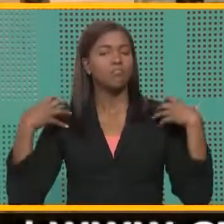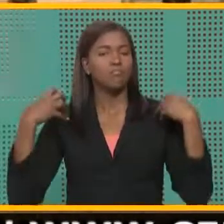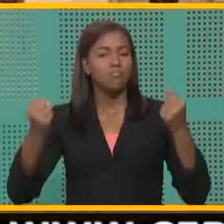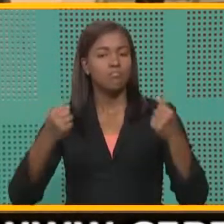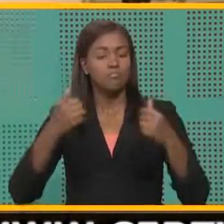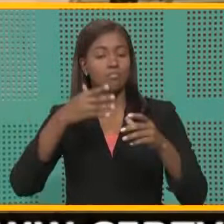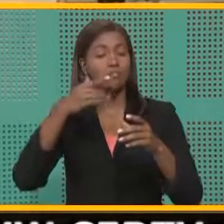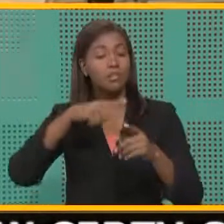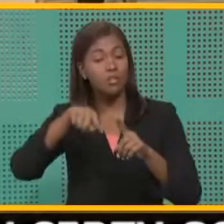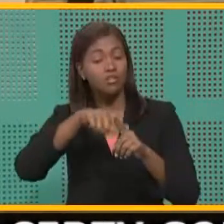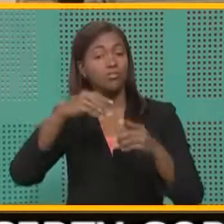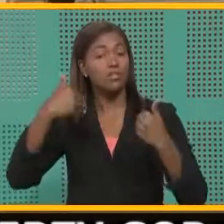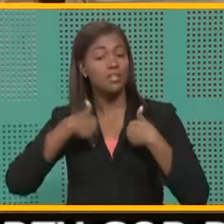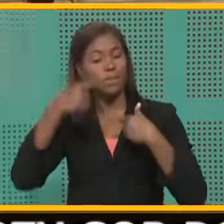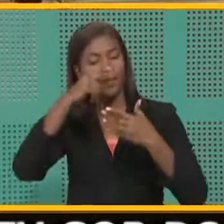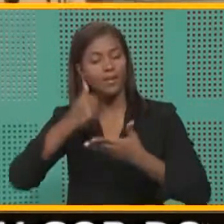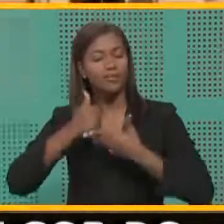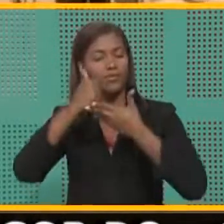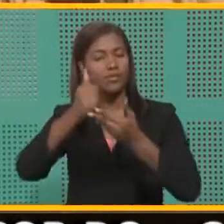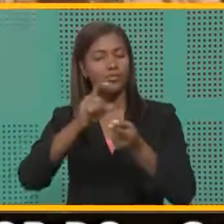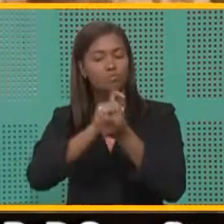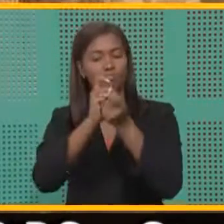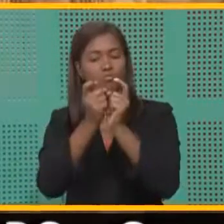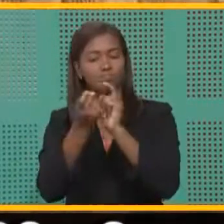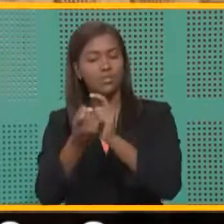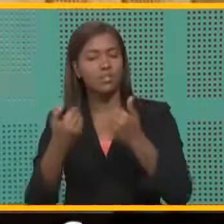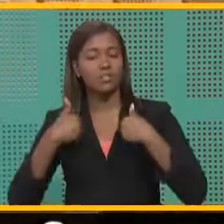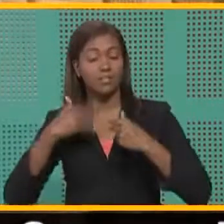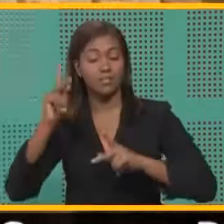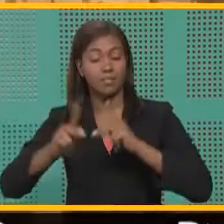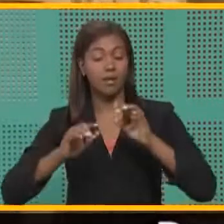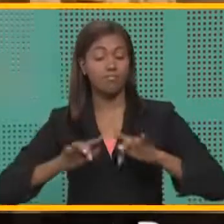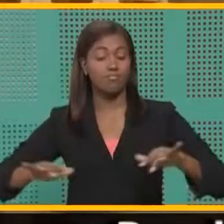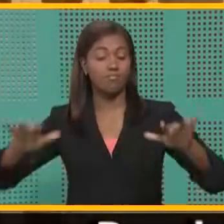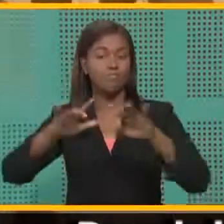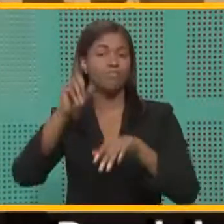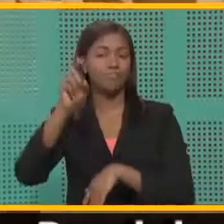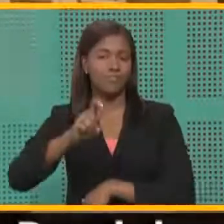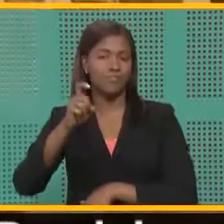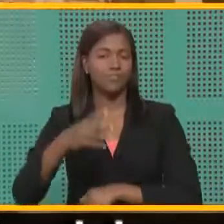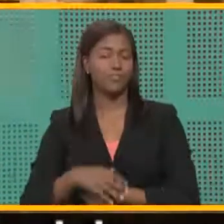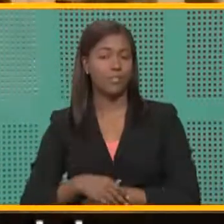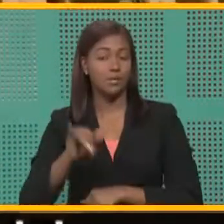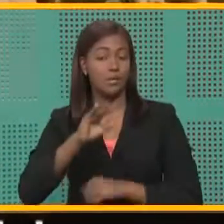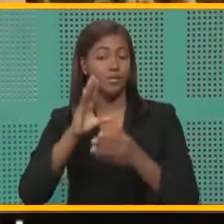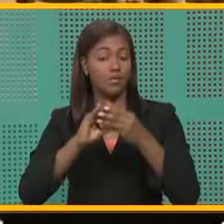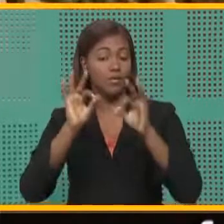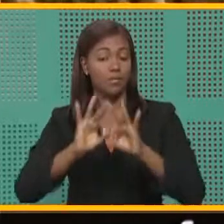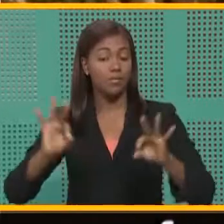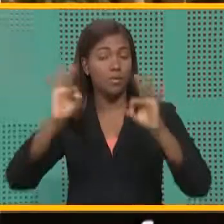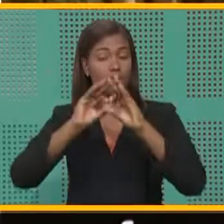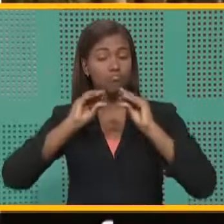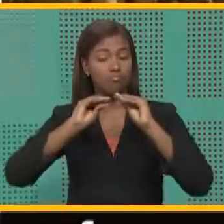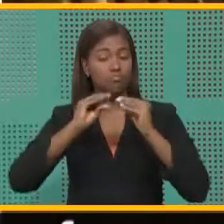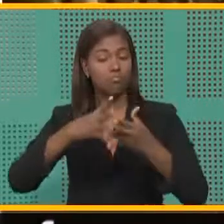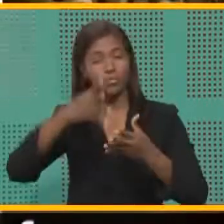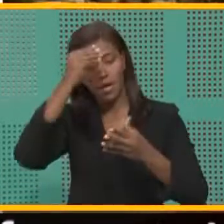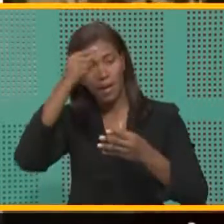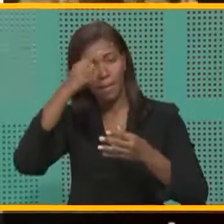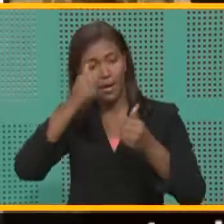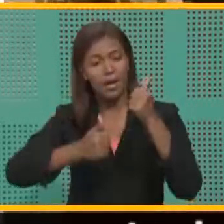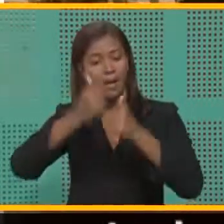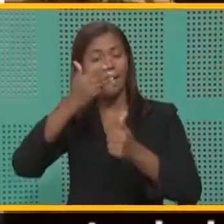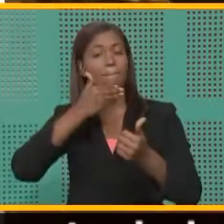fortaleza necesaria para impulsar las transformaciones que la humanidad necesita. Destacó la importancia de la capacitación para el logro de